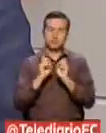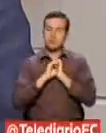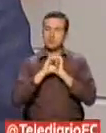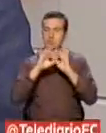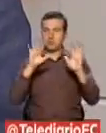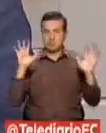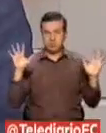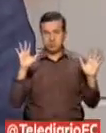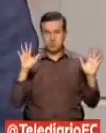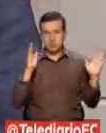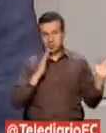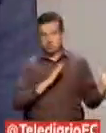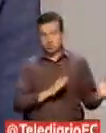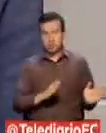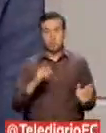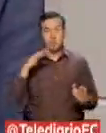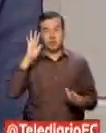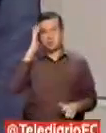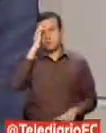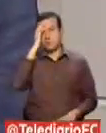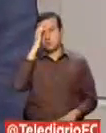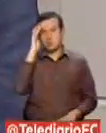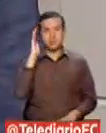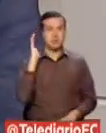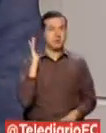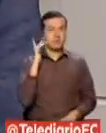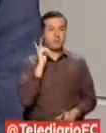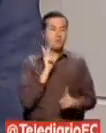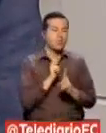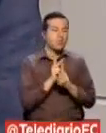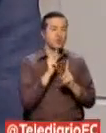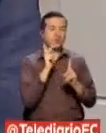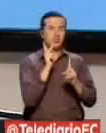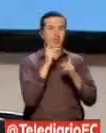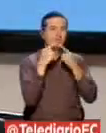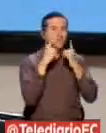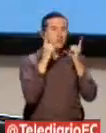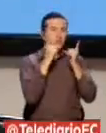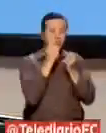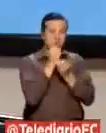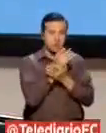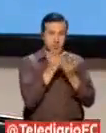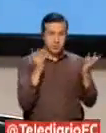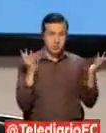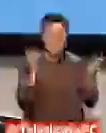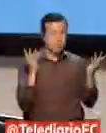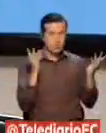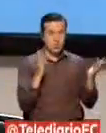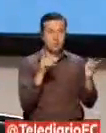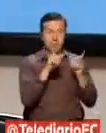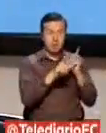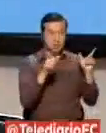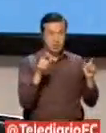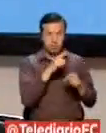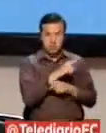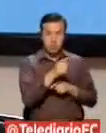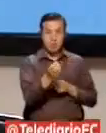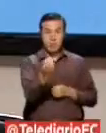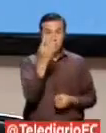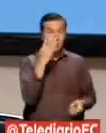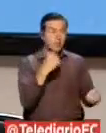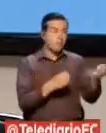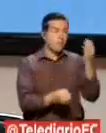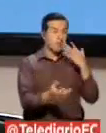está pasando al plano físico, lo cual es preocupante. Realmente ya no se queda solo en la difusión de estos mensajes, sino que la gente recibe estos